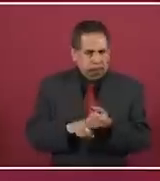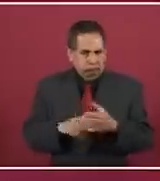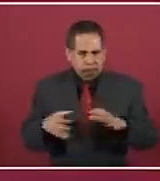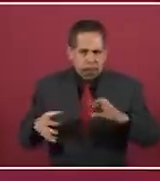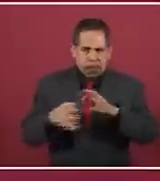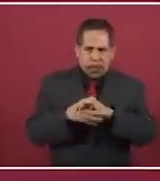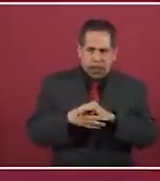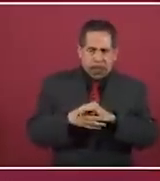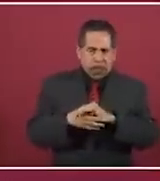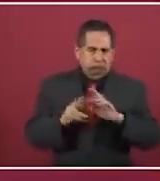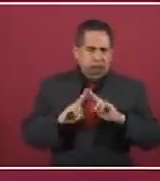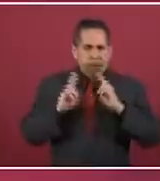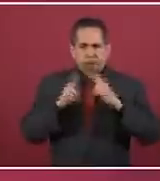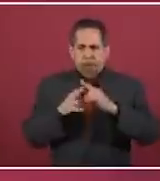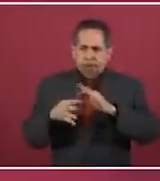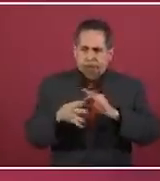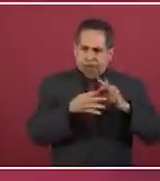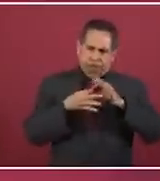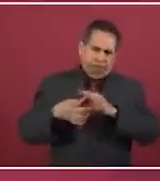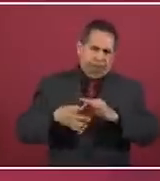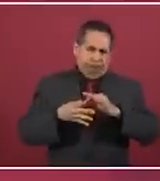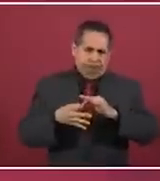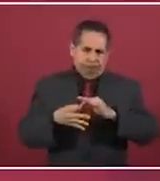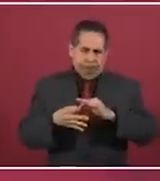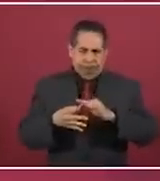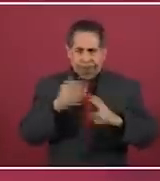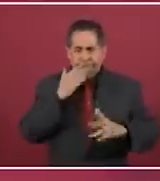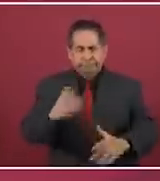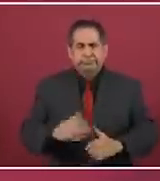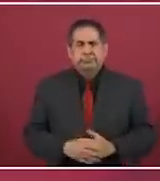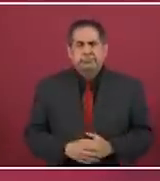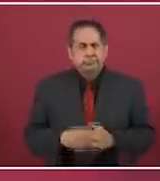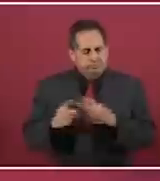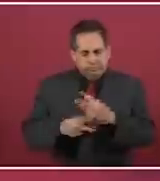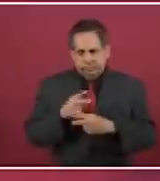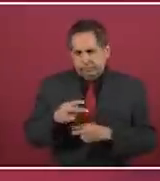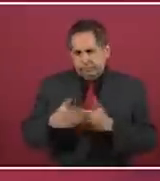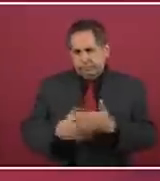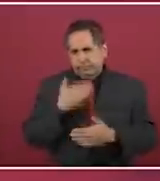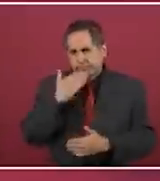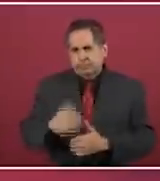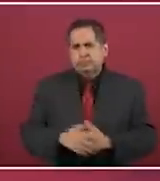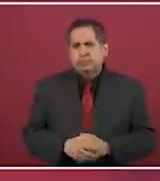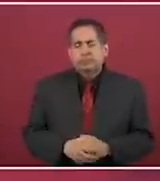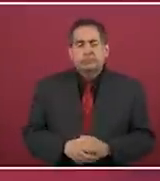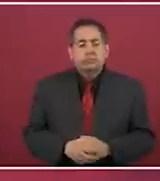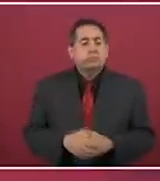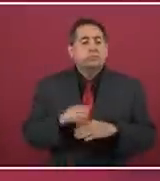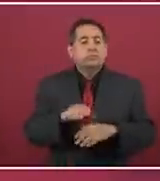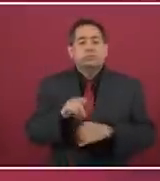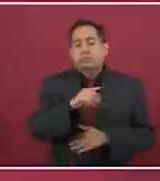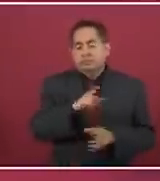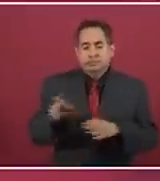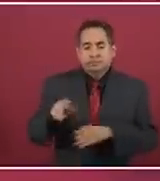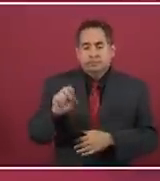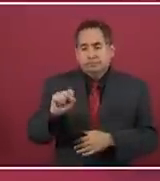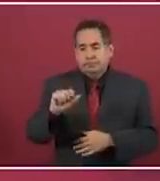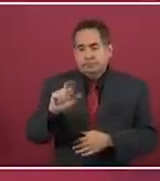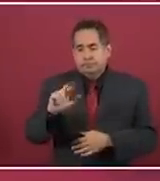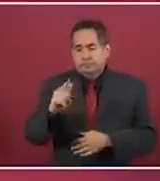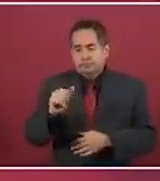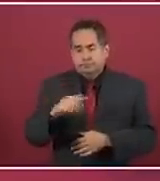Estamos trabajando unidos, organizados. Muy bien, se va avanzando. Acerca del sargazo,